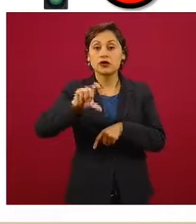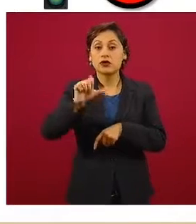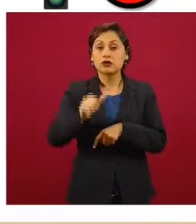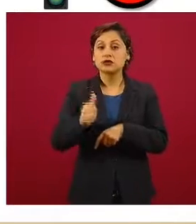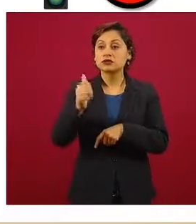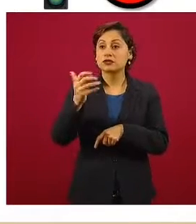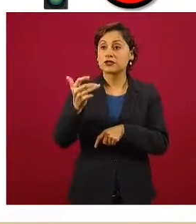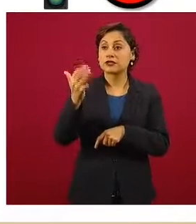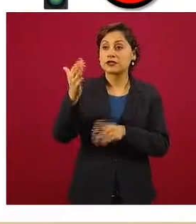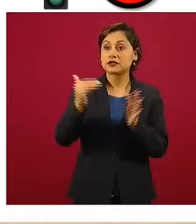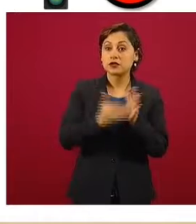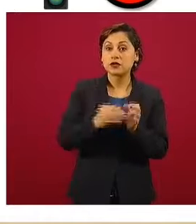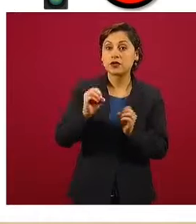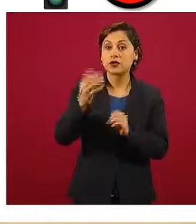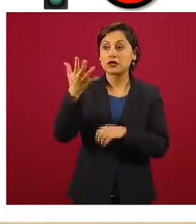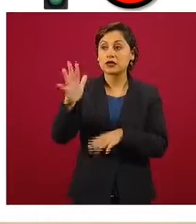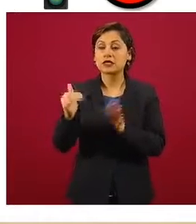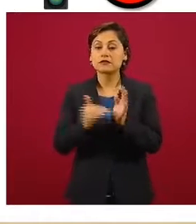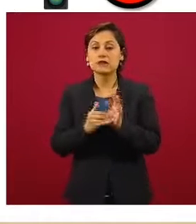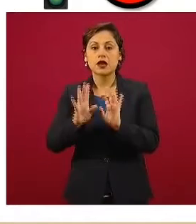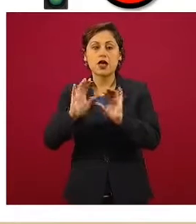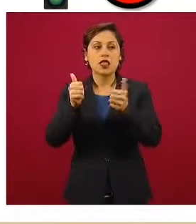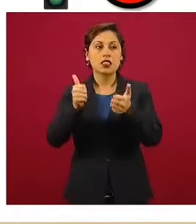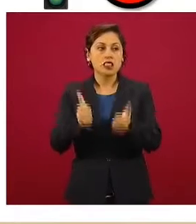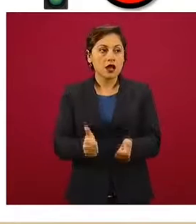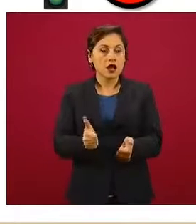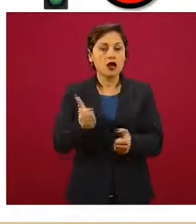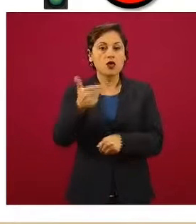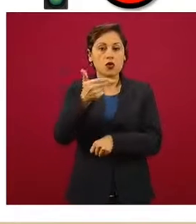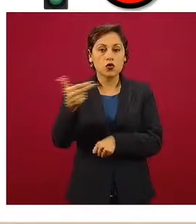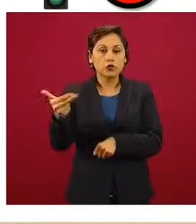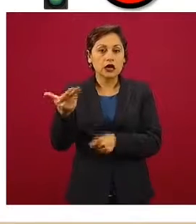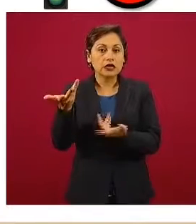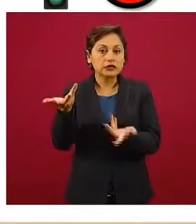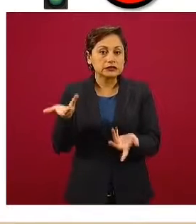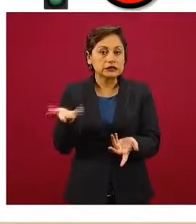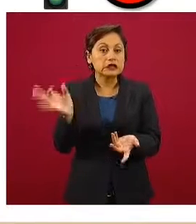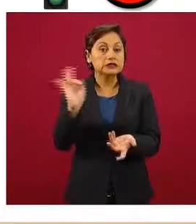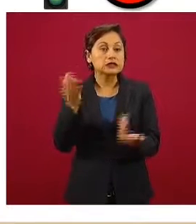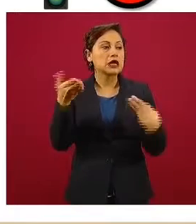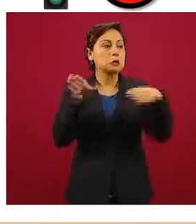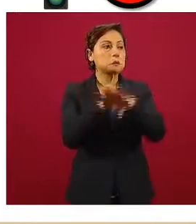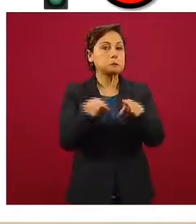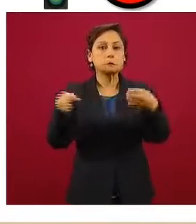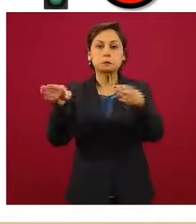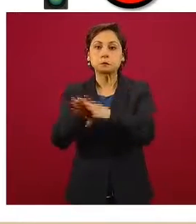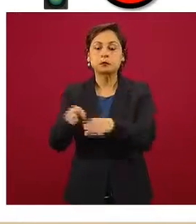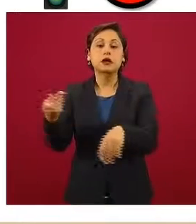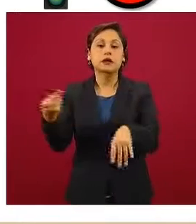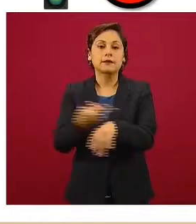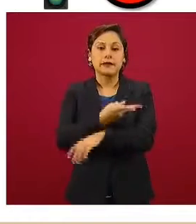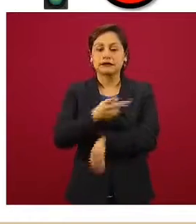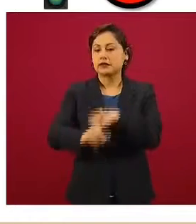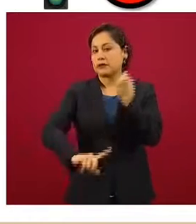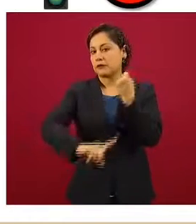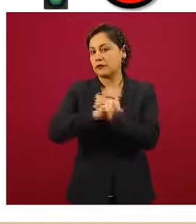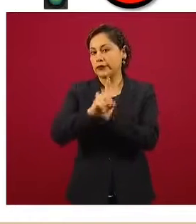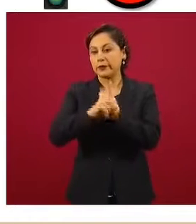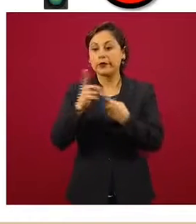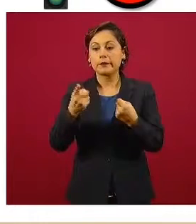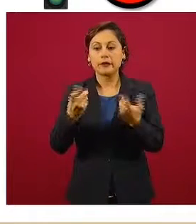habían quedado varados en distintos puntos. Si se hubieran cerrado los hoteles por completo, hubiéramos tenido un enorme problema